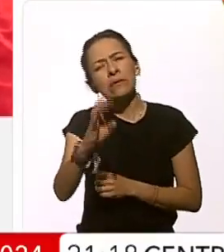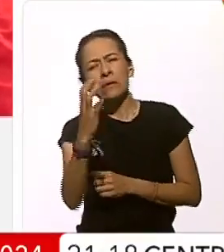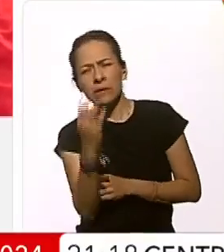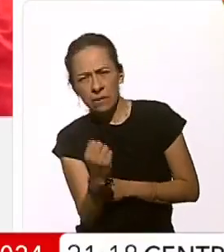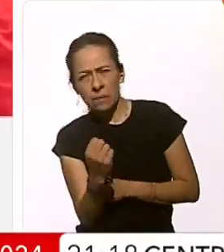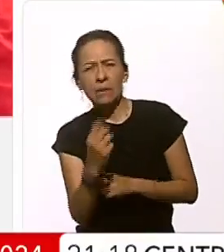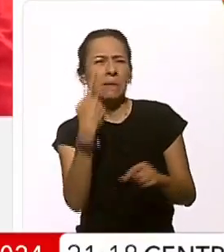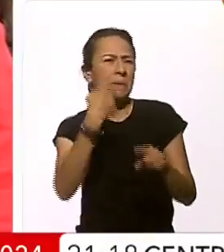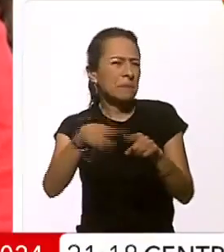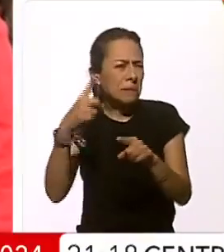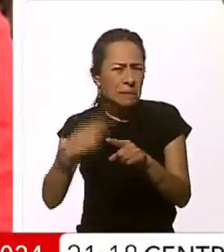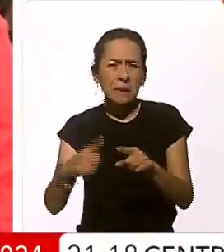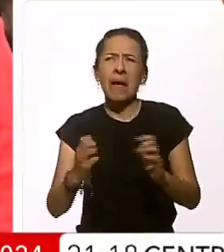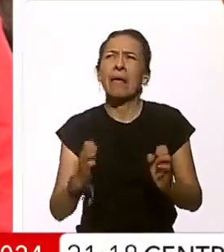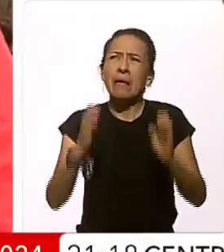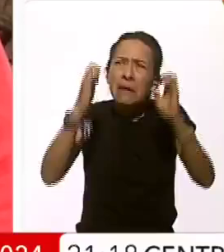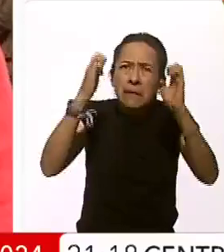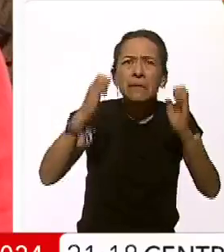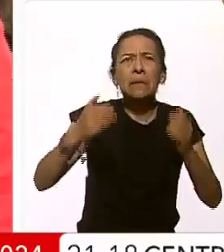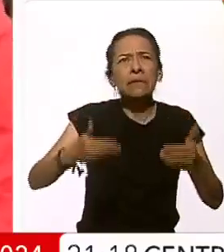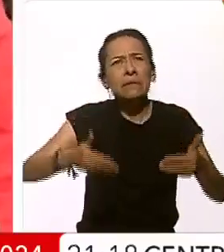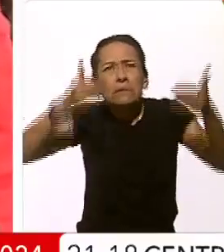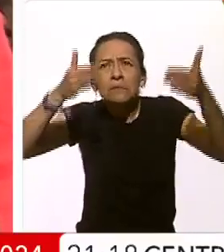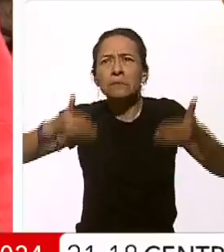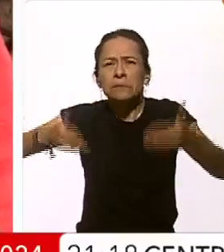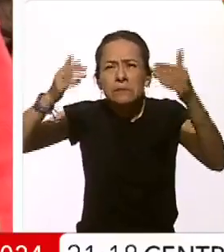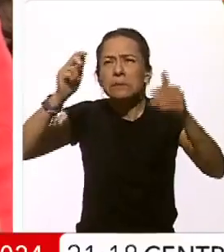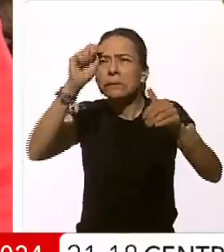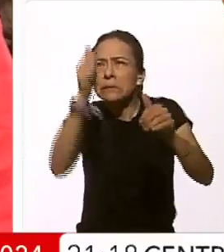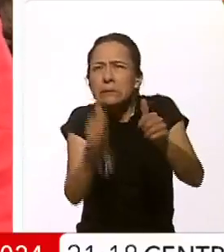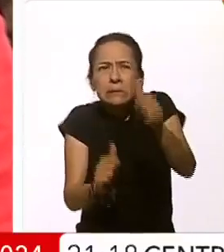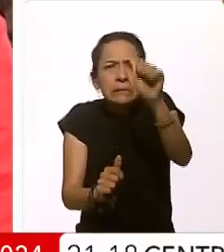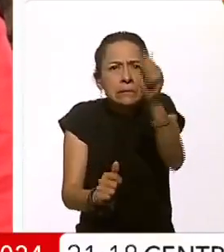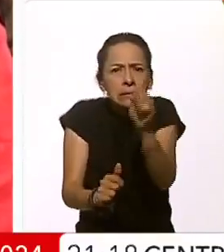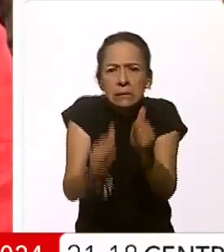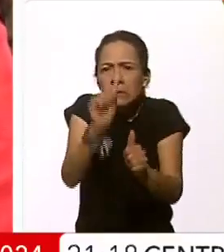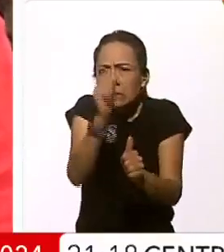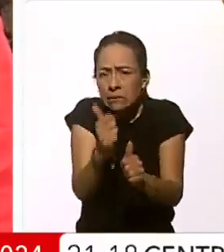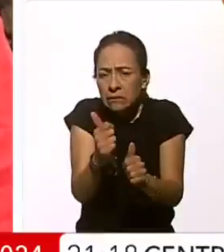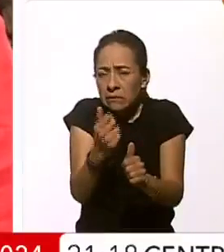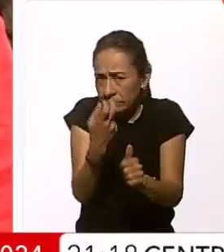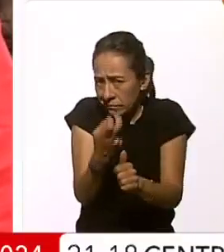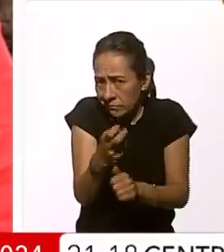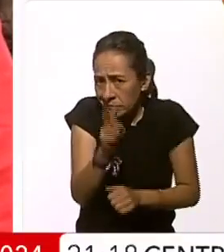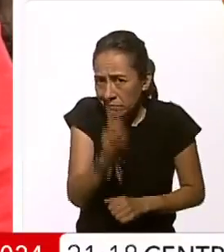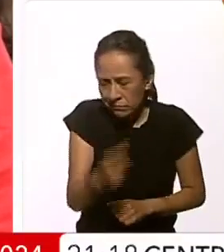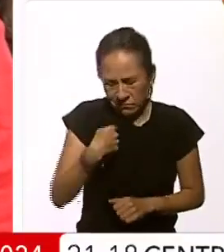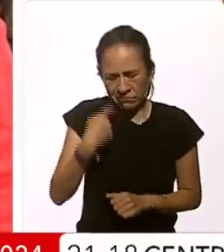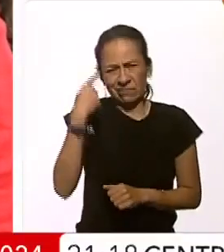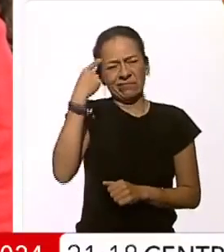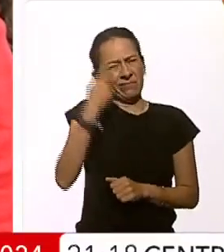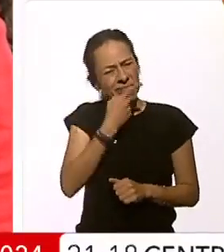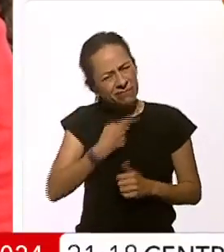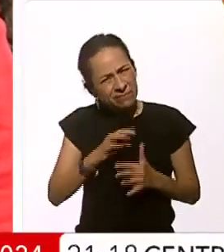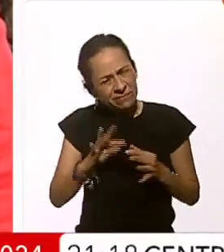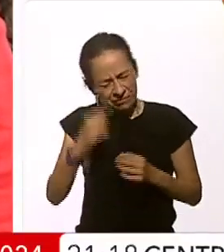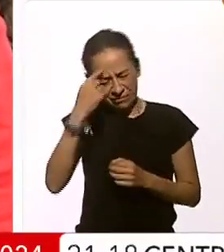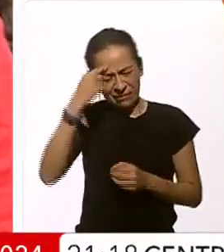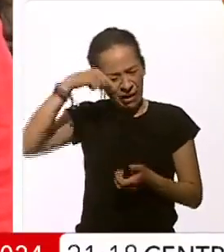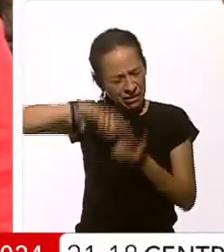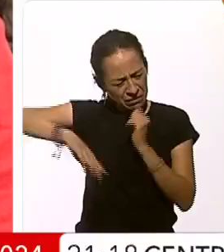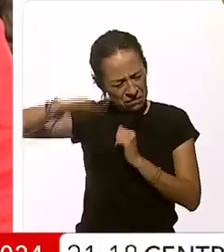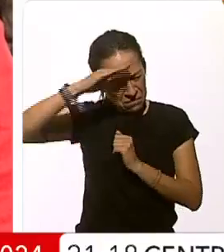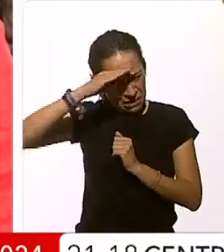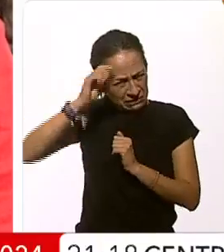3,269 inmuebles, pues es algo que ni siquiera lo alcanzamos a abarcar mentalmente.